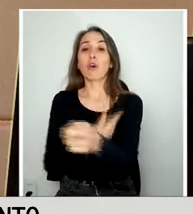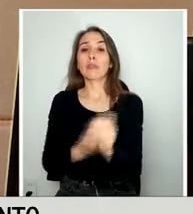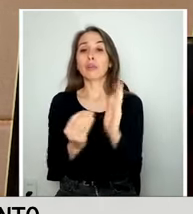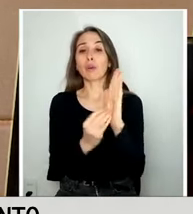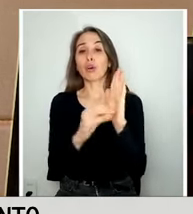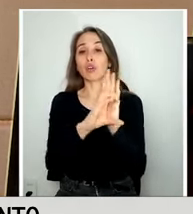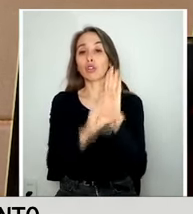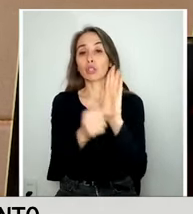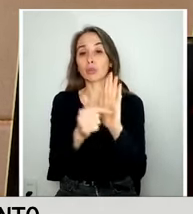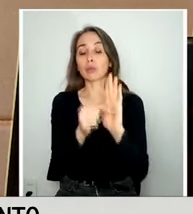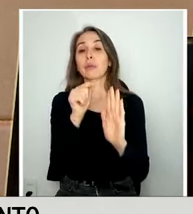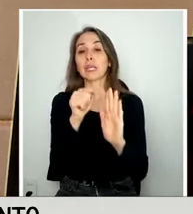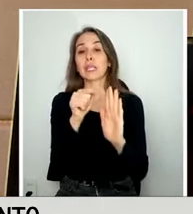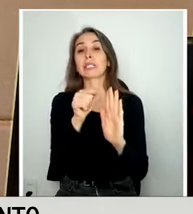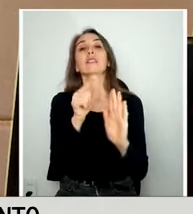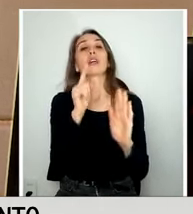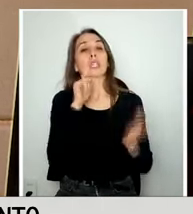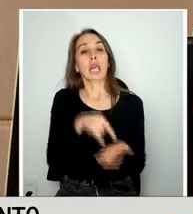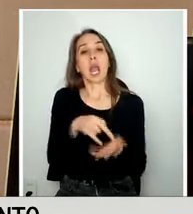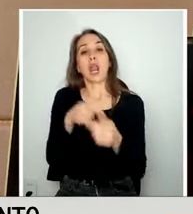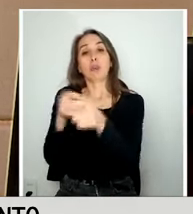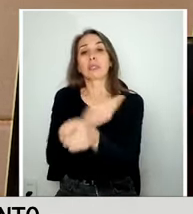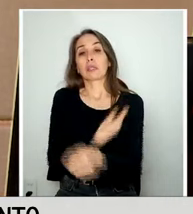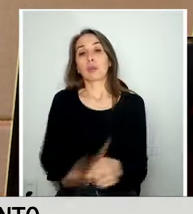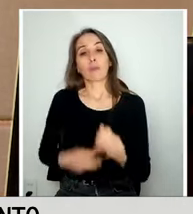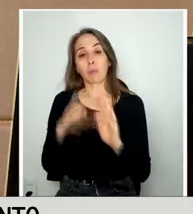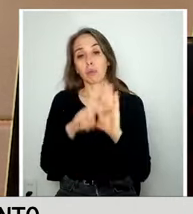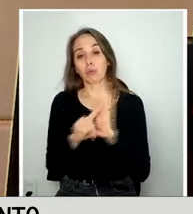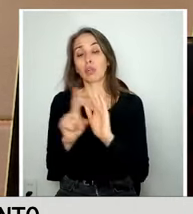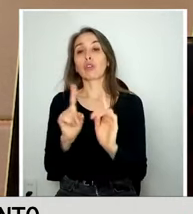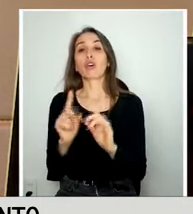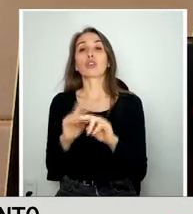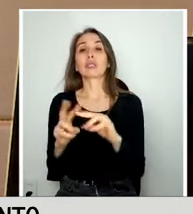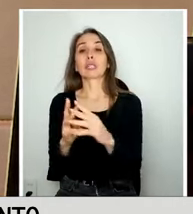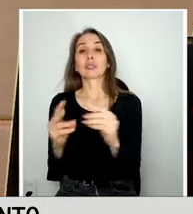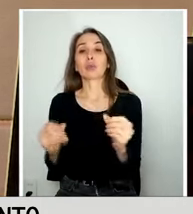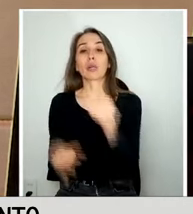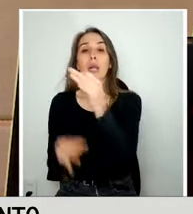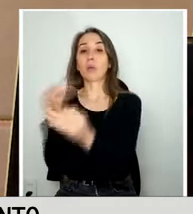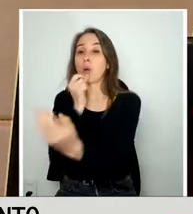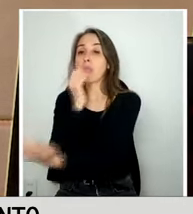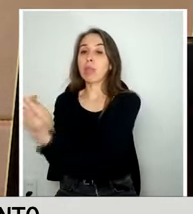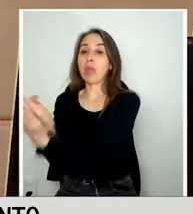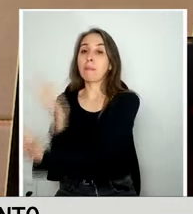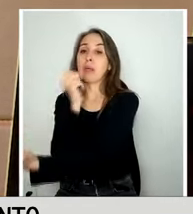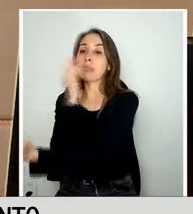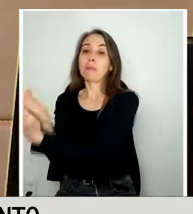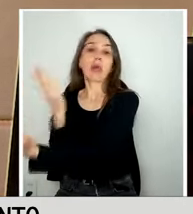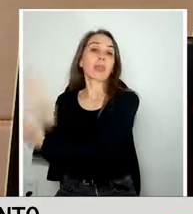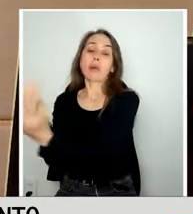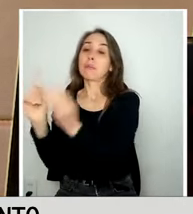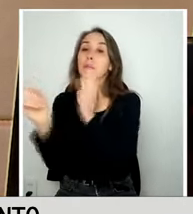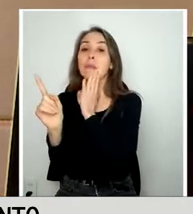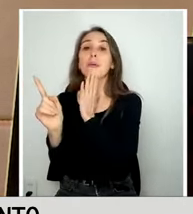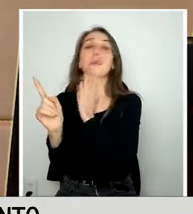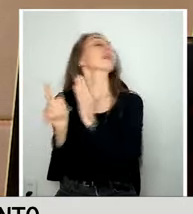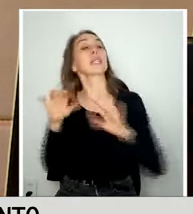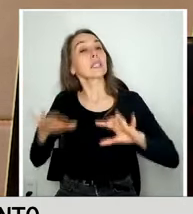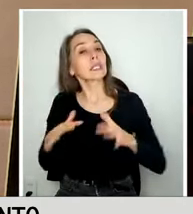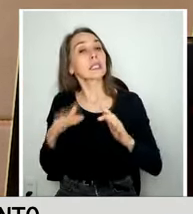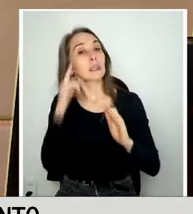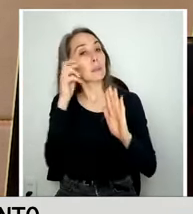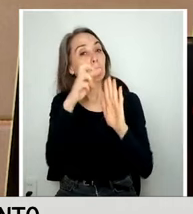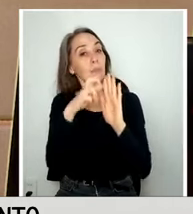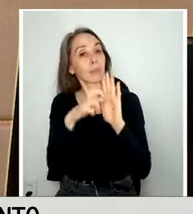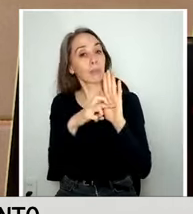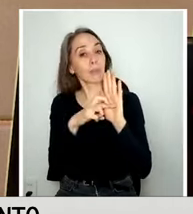tiene que venir del gobierno Esto no es algo que se vaya a resolver en los tribunales de Justicia tiene que haber un empeño y una iniciativa por parte de la